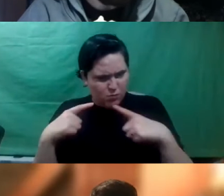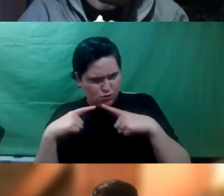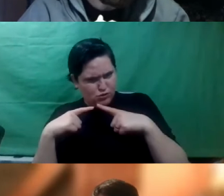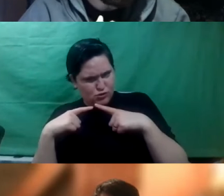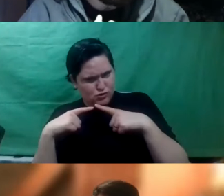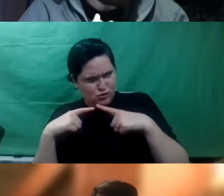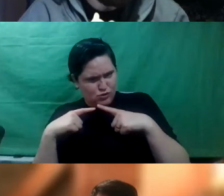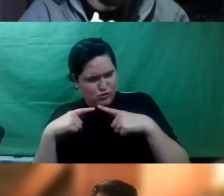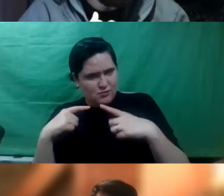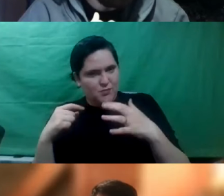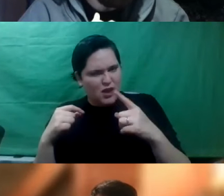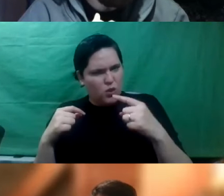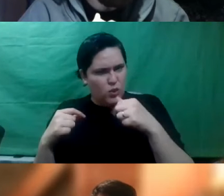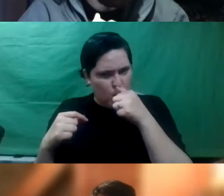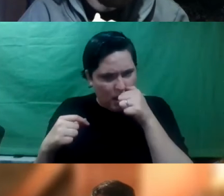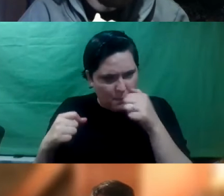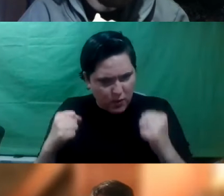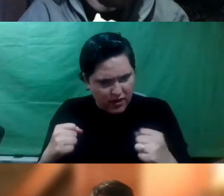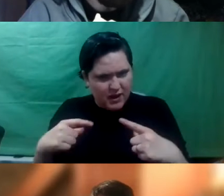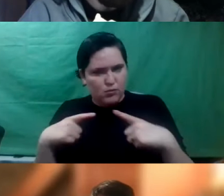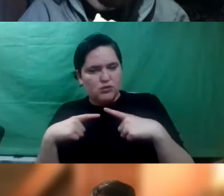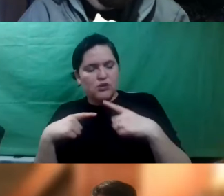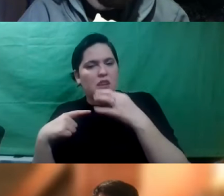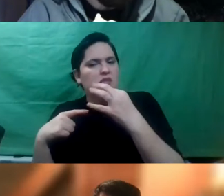estados de inconsciencia, en este caso, de coma